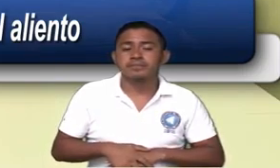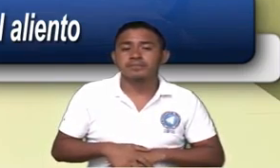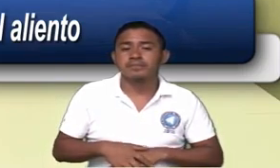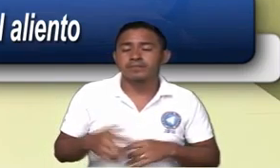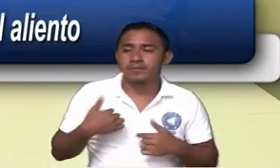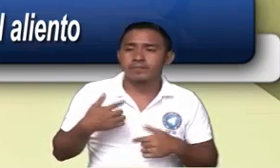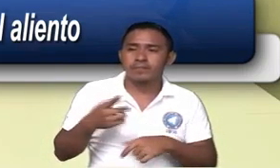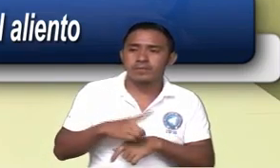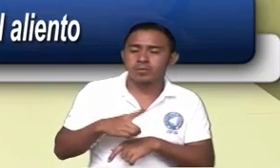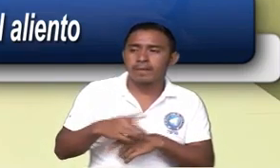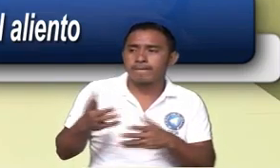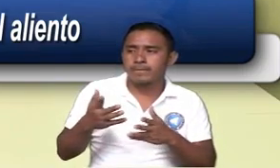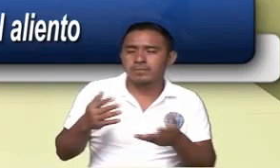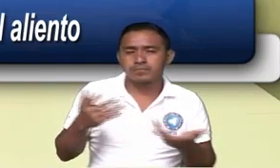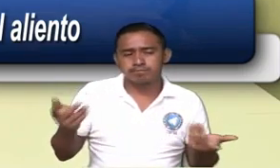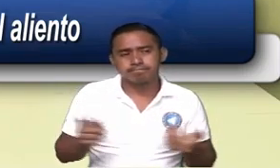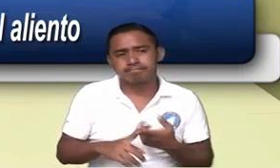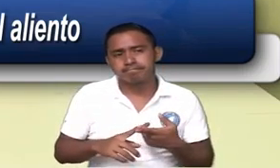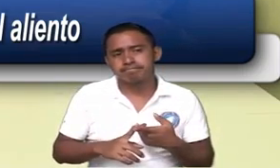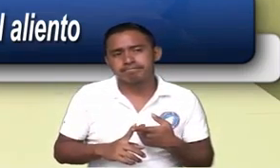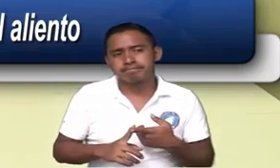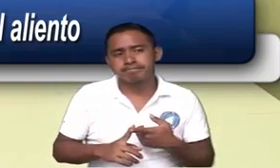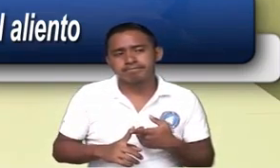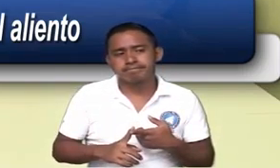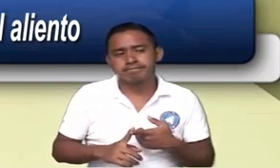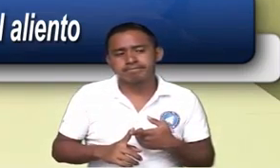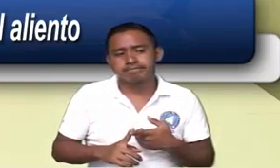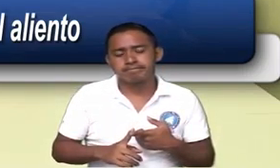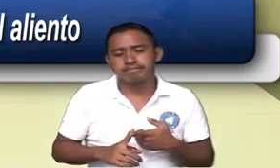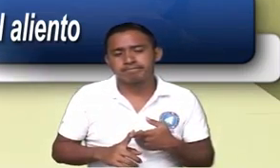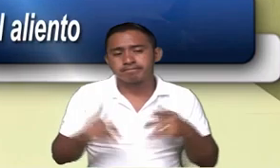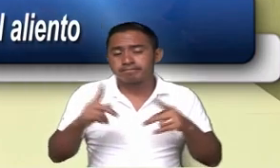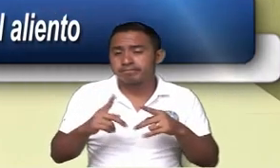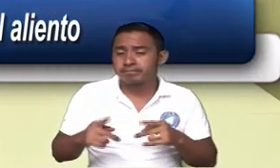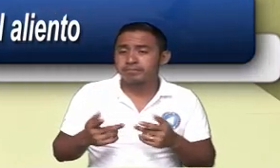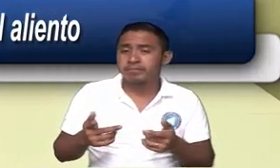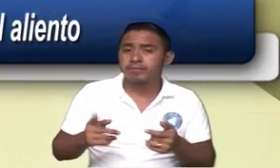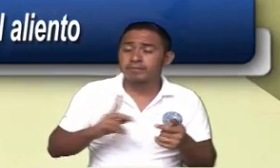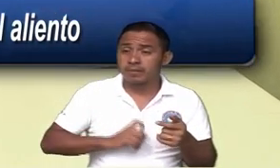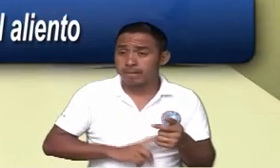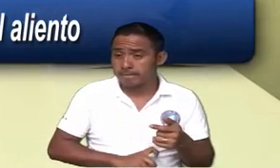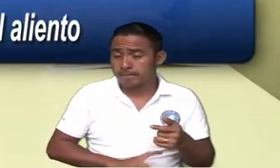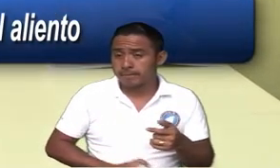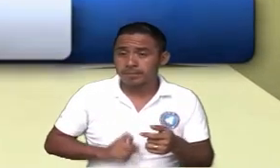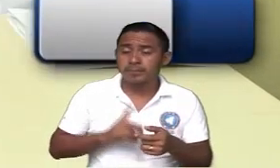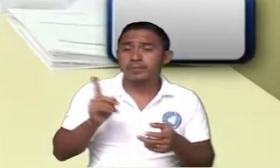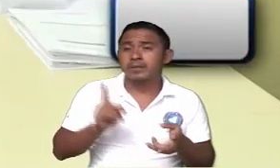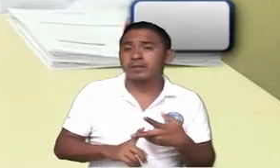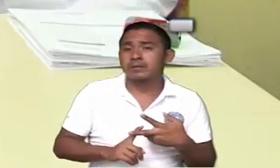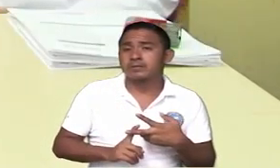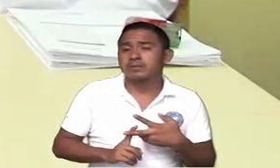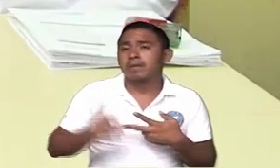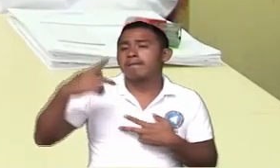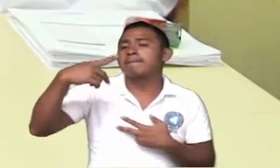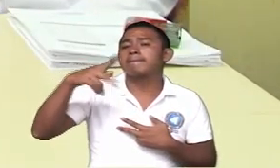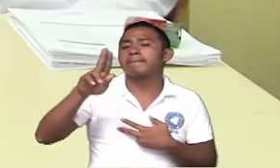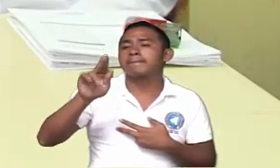médicos estamos más asociados, por ejemplo, a si el paciente se encuentra con parásitos, hablando de lo de la purgación,